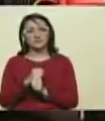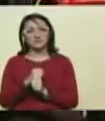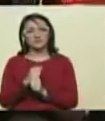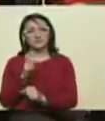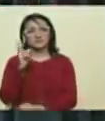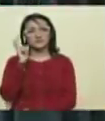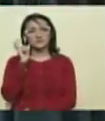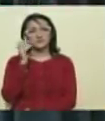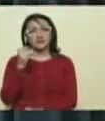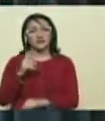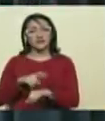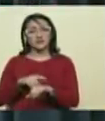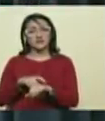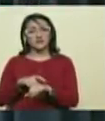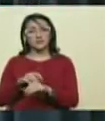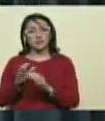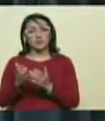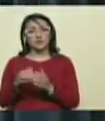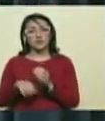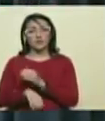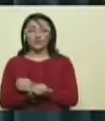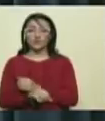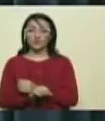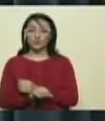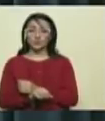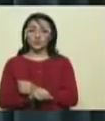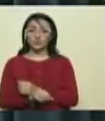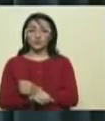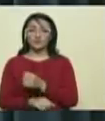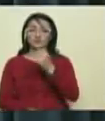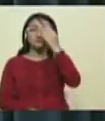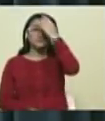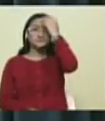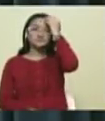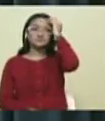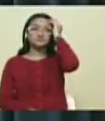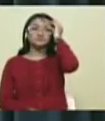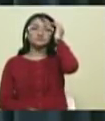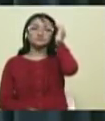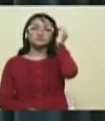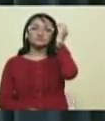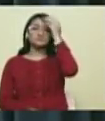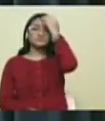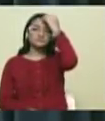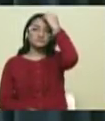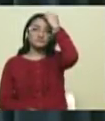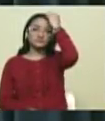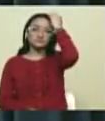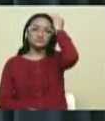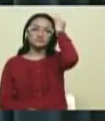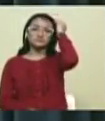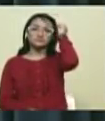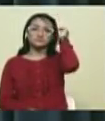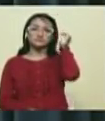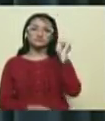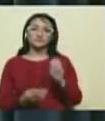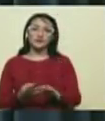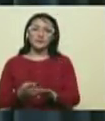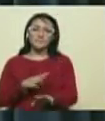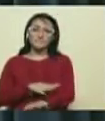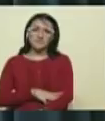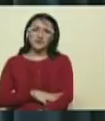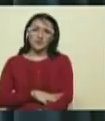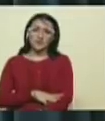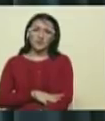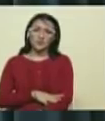camiseta, ya que estamos en tiempo de Mundial de Fútbol, para lograr esa categoría. La peor de las